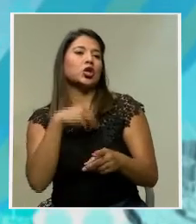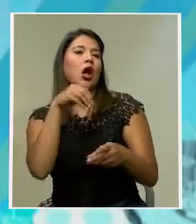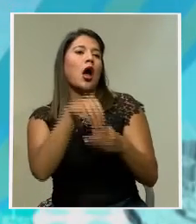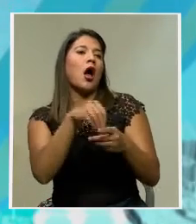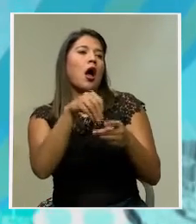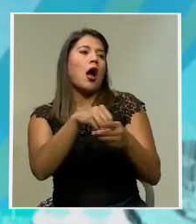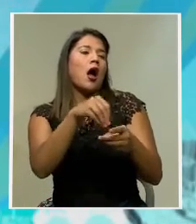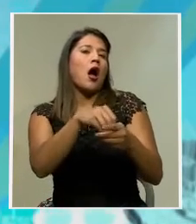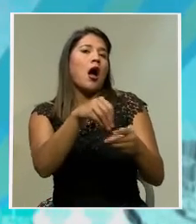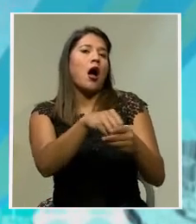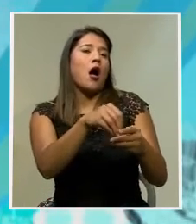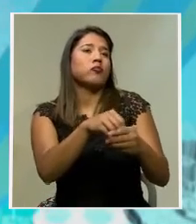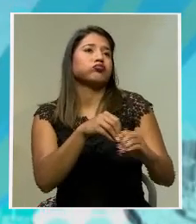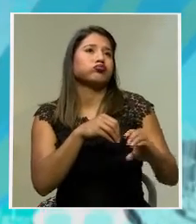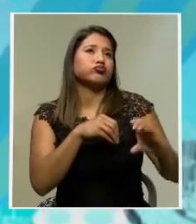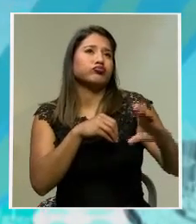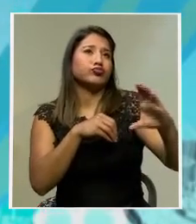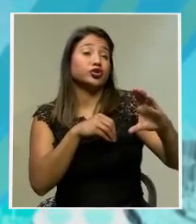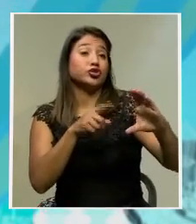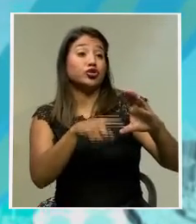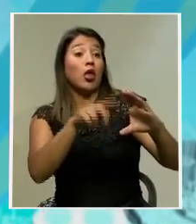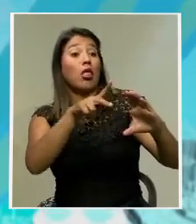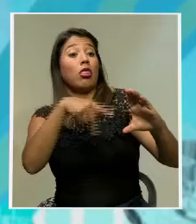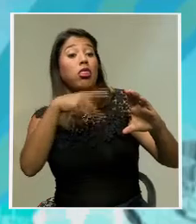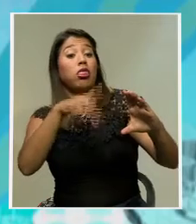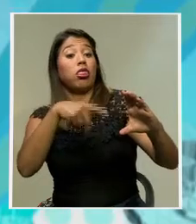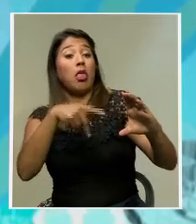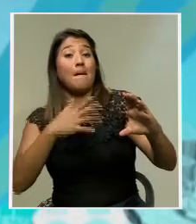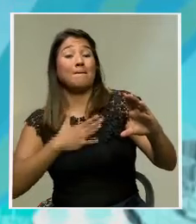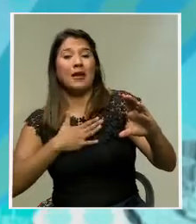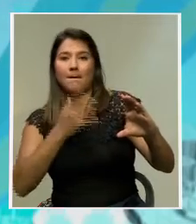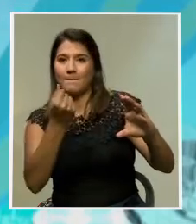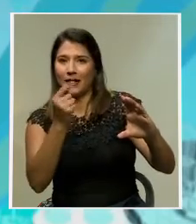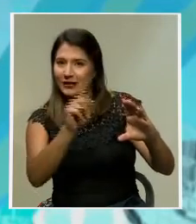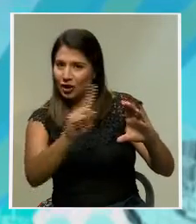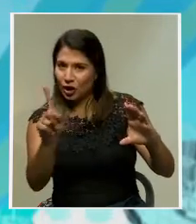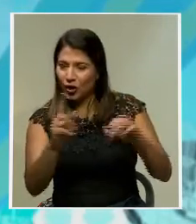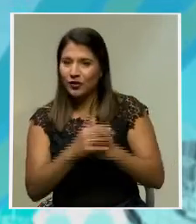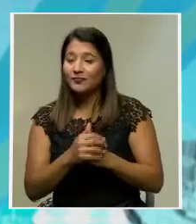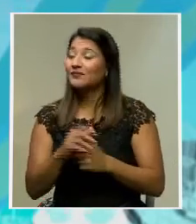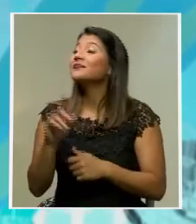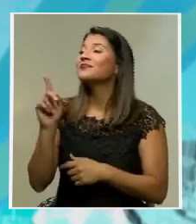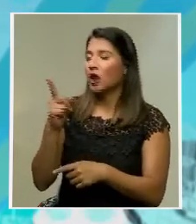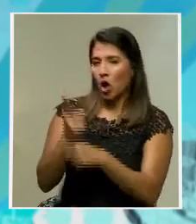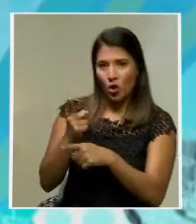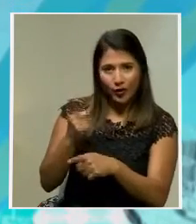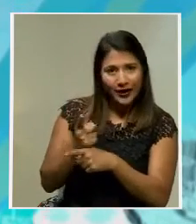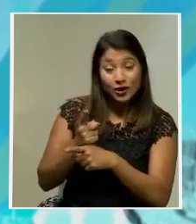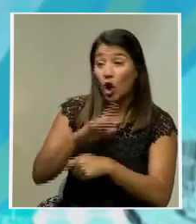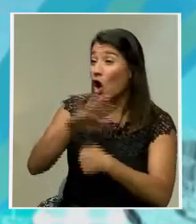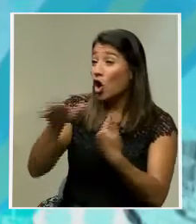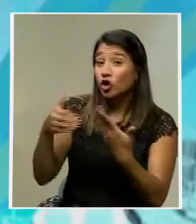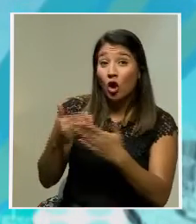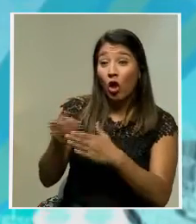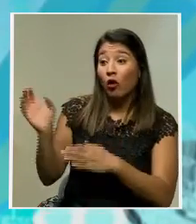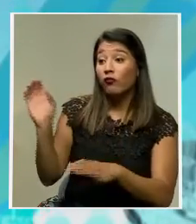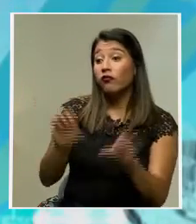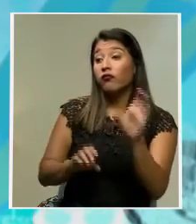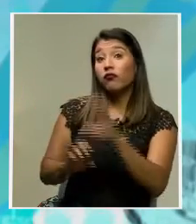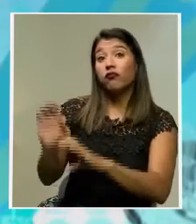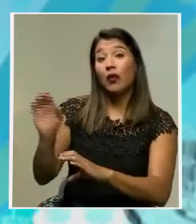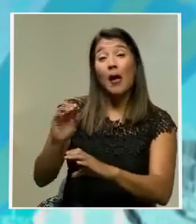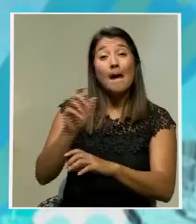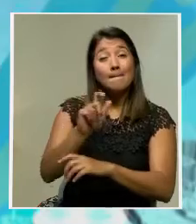después retiro lo que es mi plata. No. Es correcto, eso es una olla donde aportamos todos, se pone